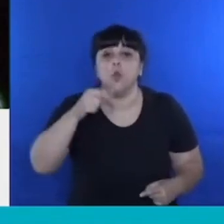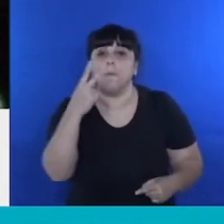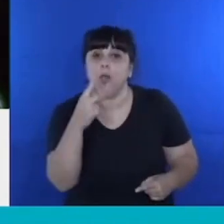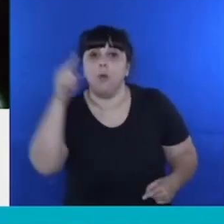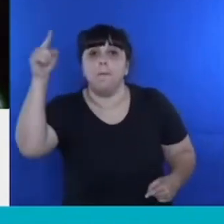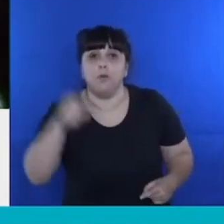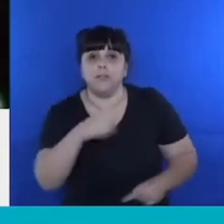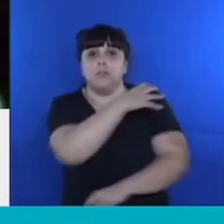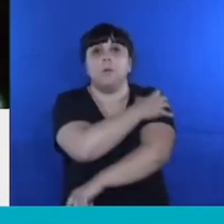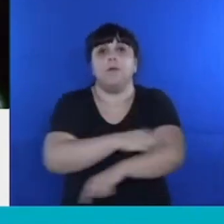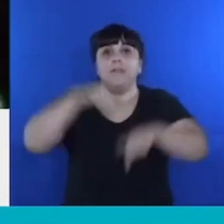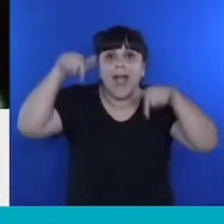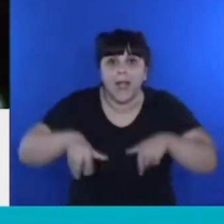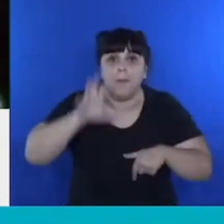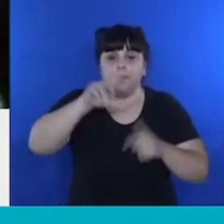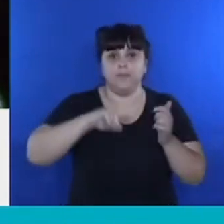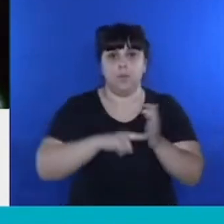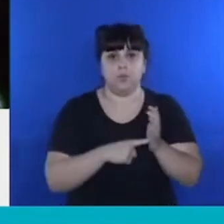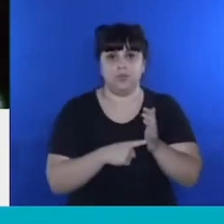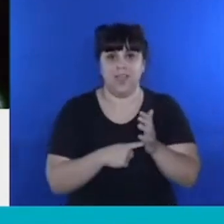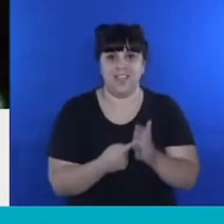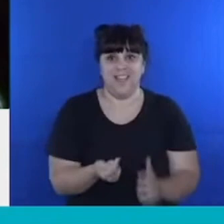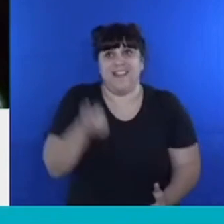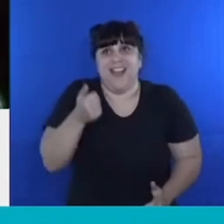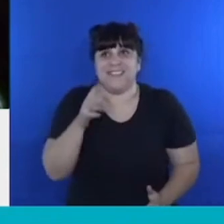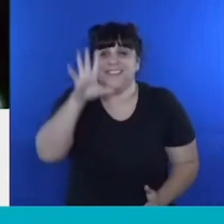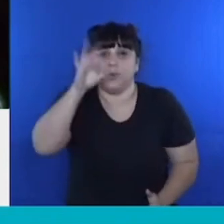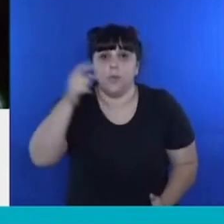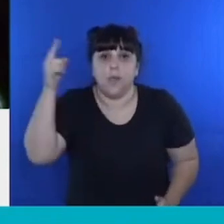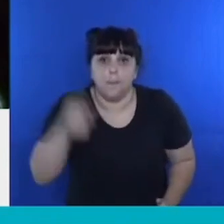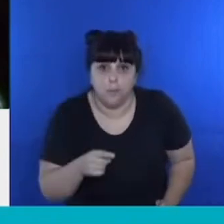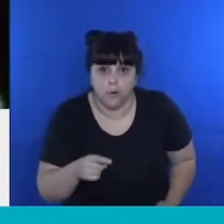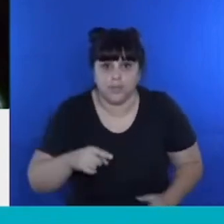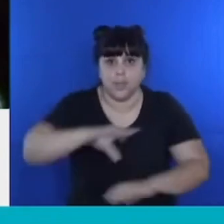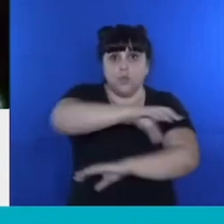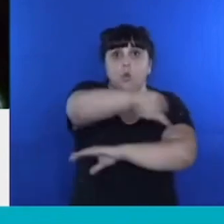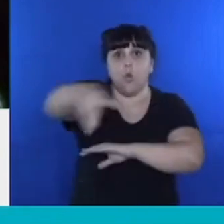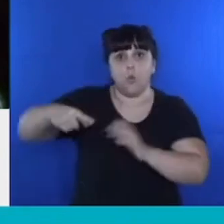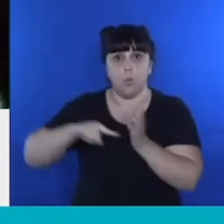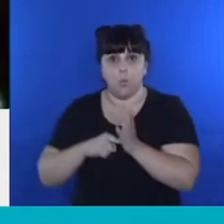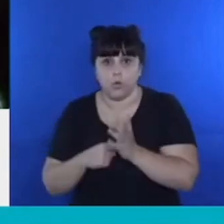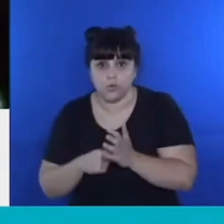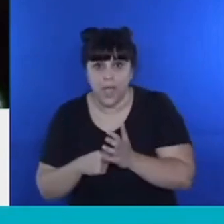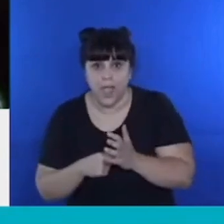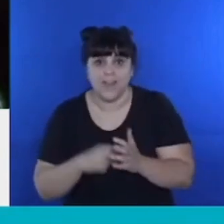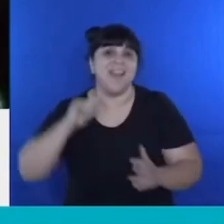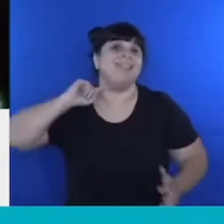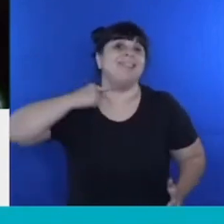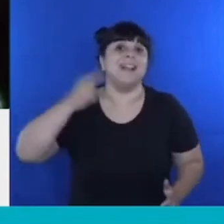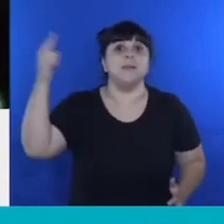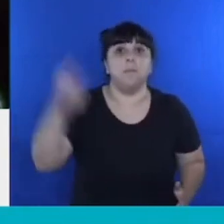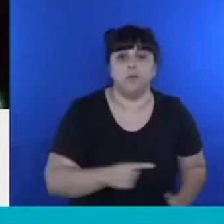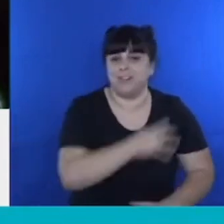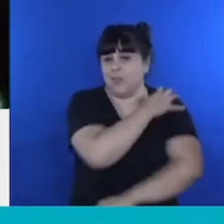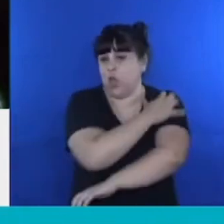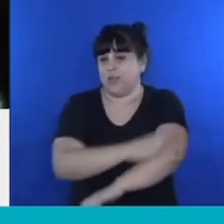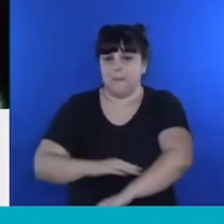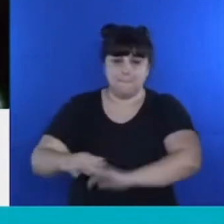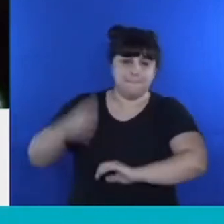45,2% de pobreza en la provincia de Buenos Aires, casi el 50% en el conurbano bonaerense, 13% de